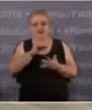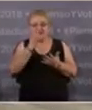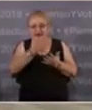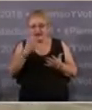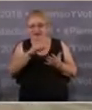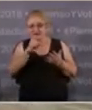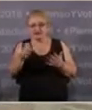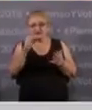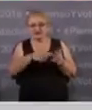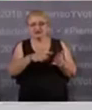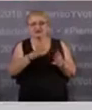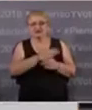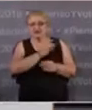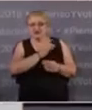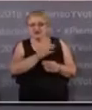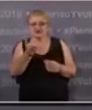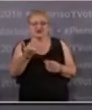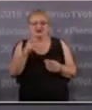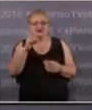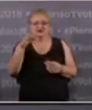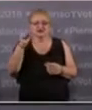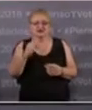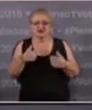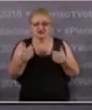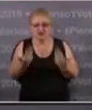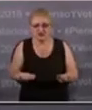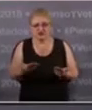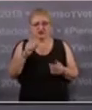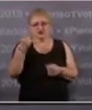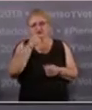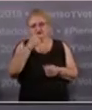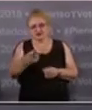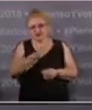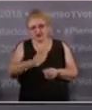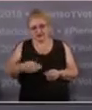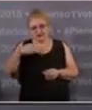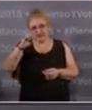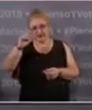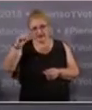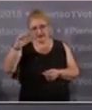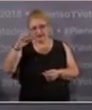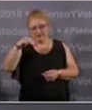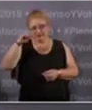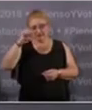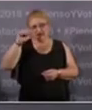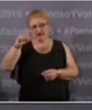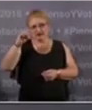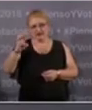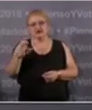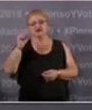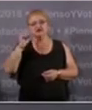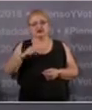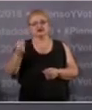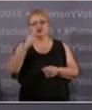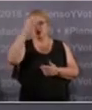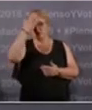desconfianza. Lo que planteamos, lo que plantea José Antonio Meade y la plataforma del PRI, es una cultura